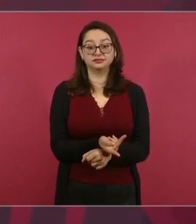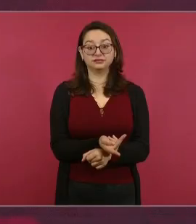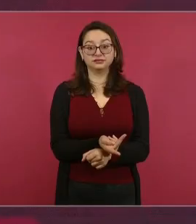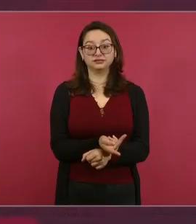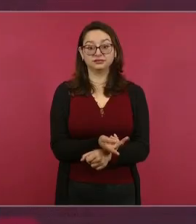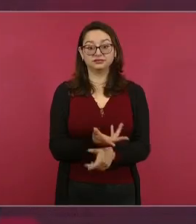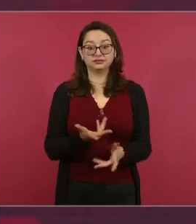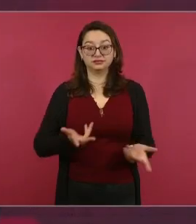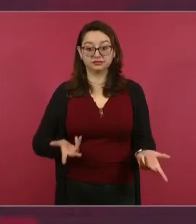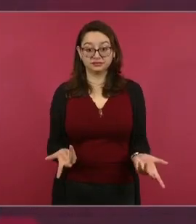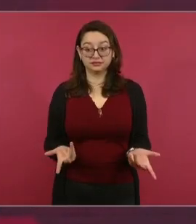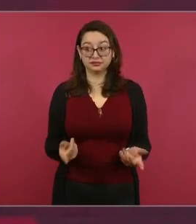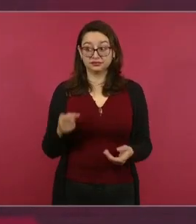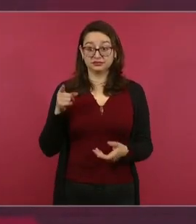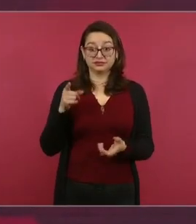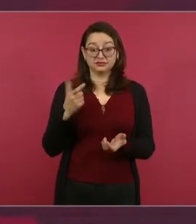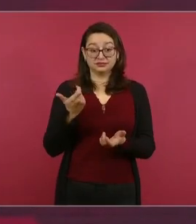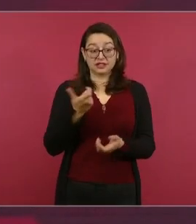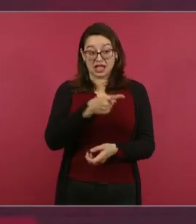son 25 mil